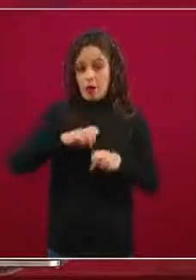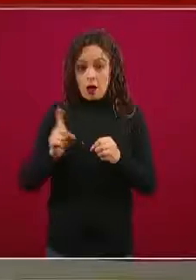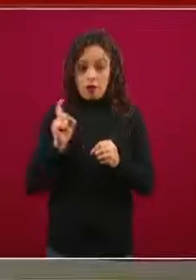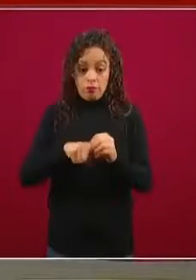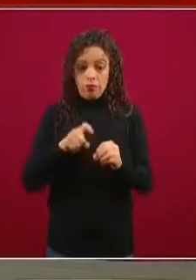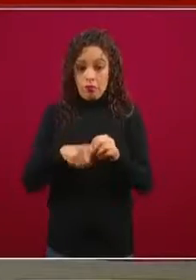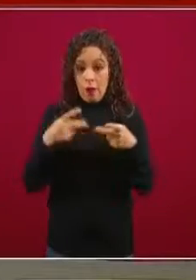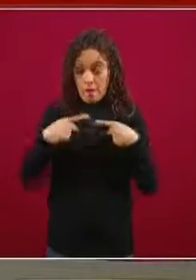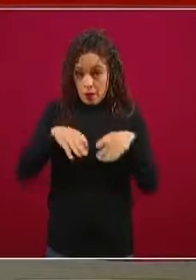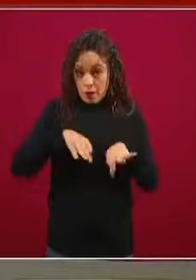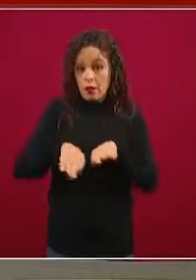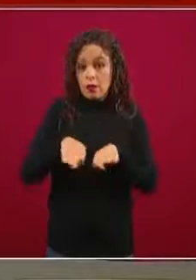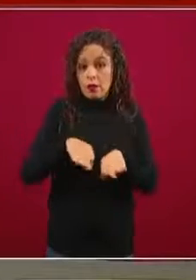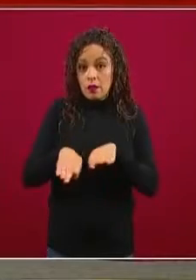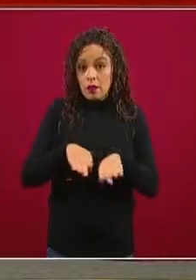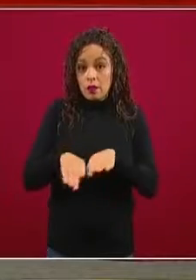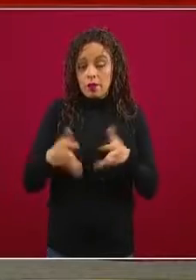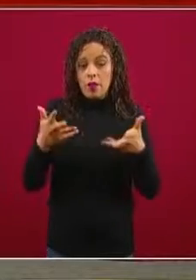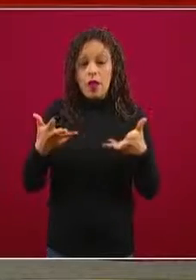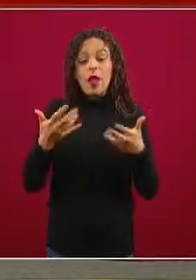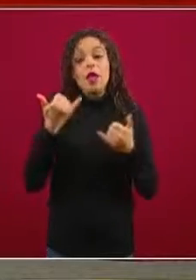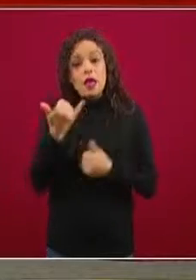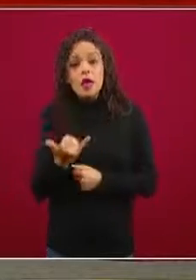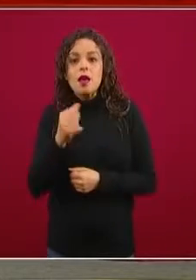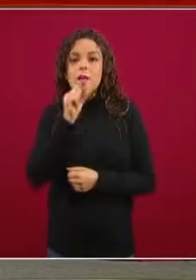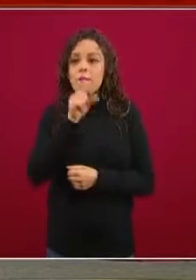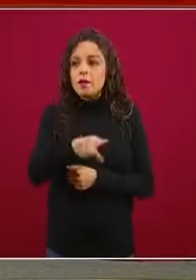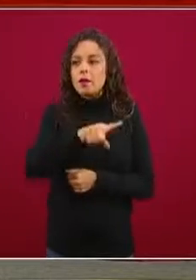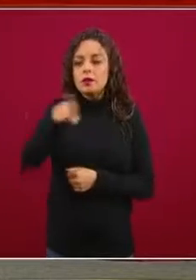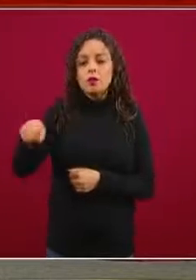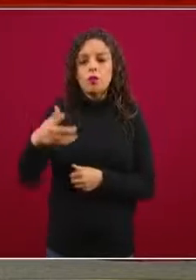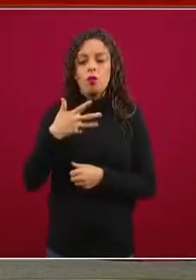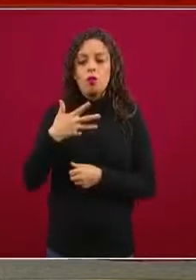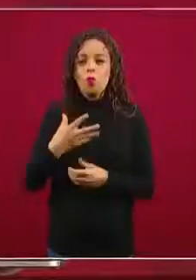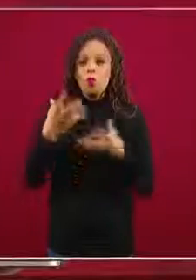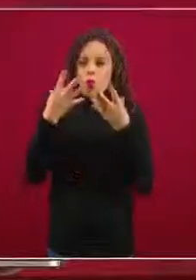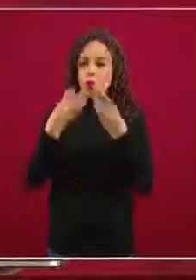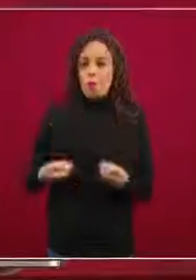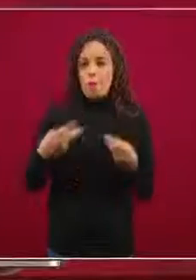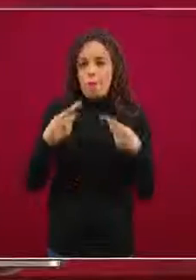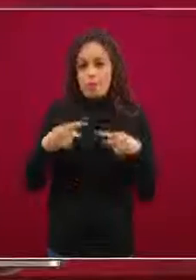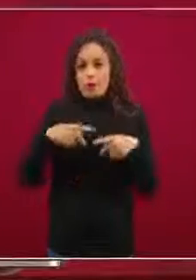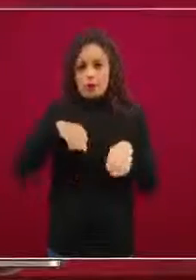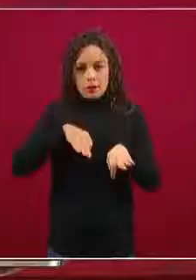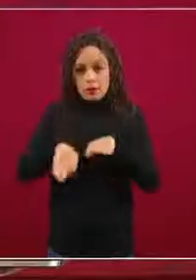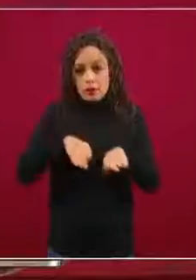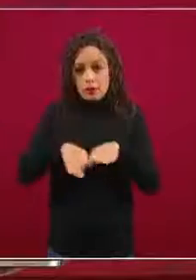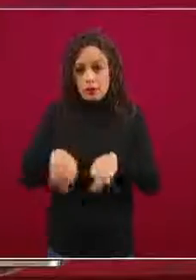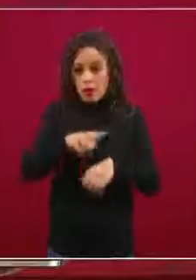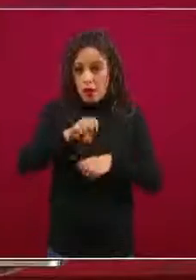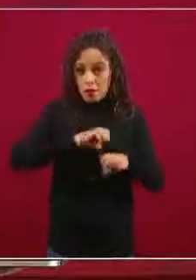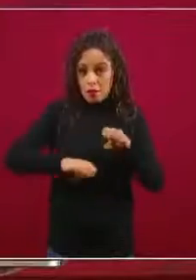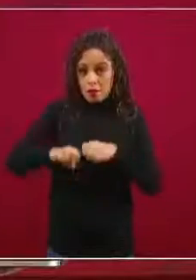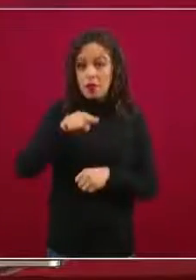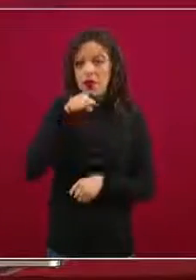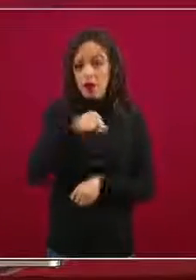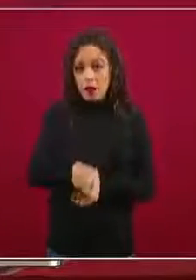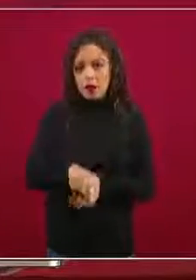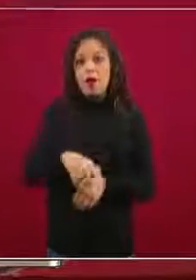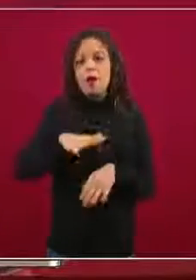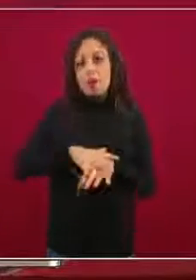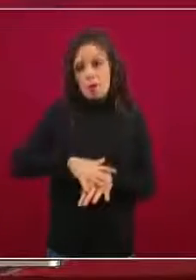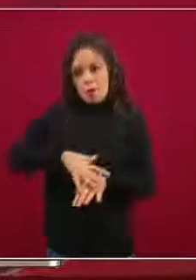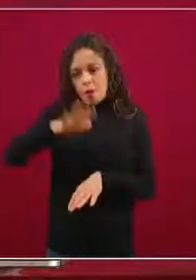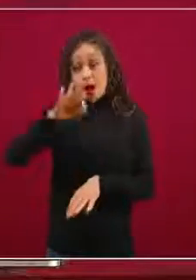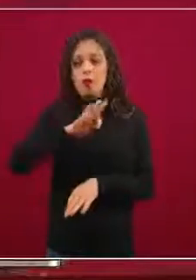tienen mayores cantidades de trabajadoras y trabajadores, porque son las que más eficientemente pueden ayudar a